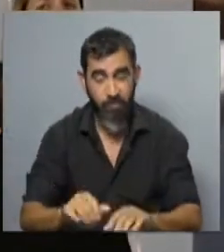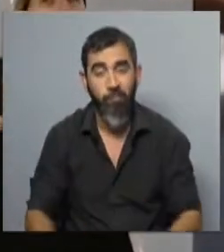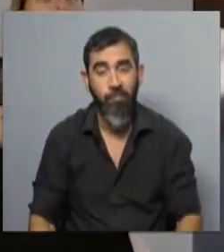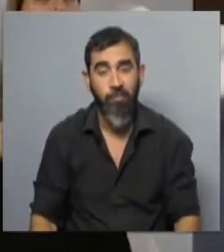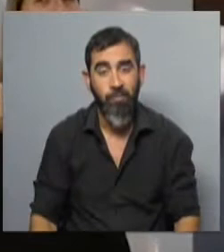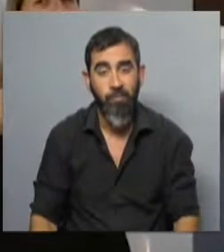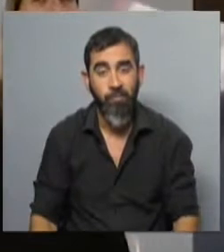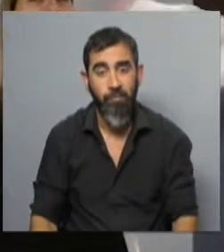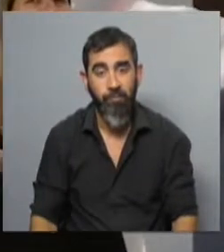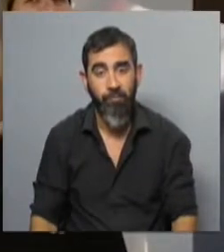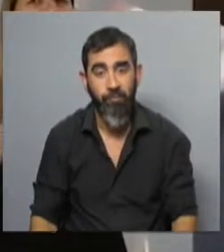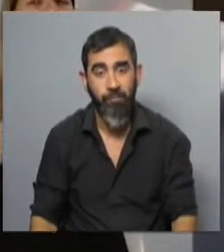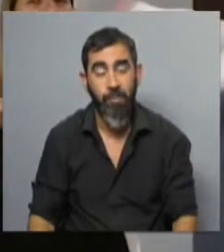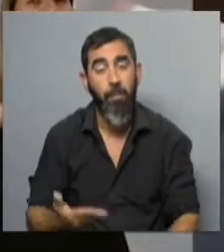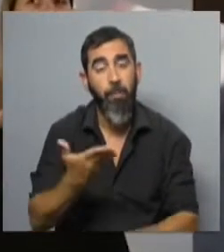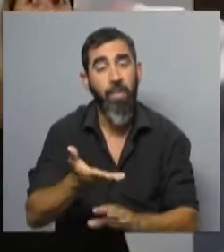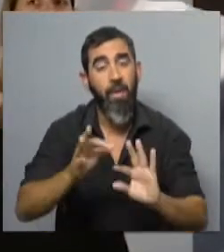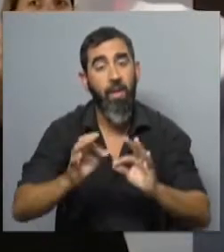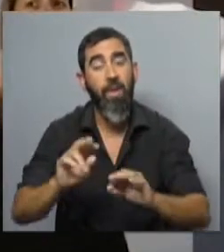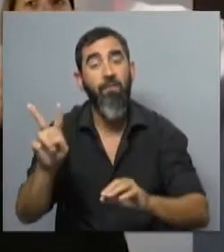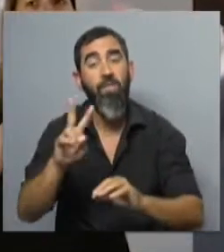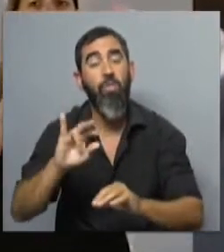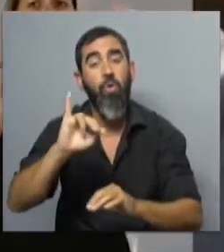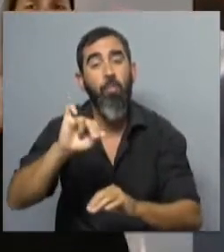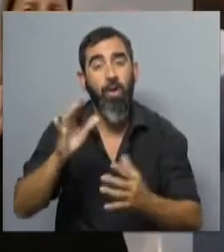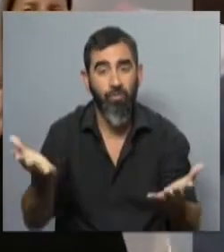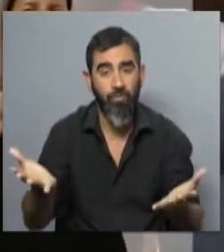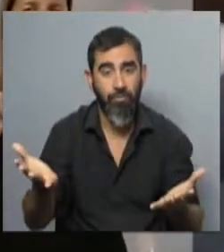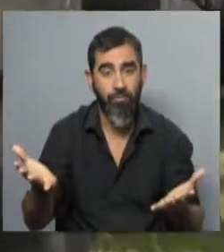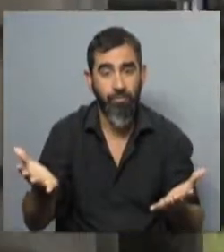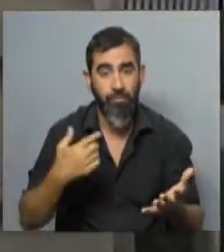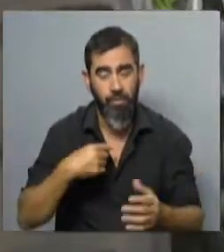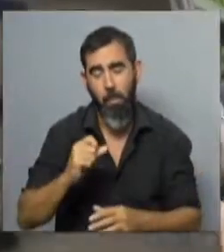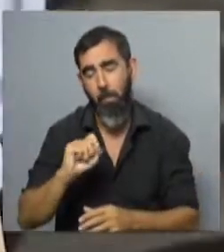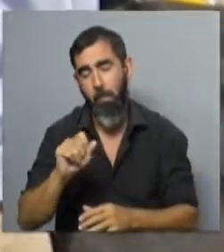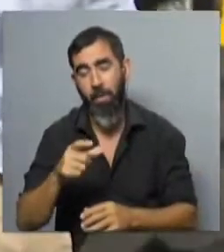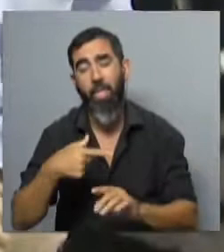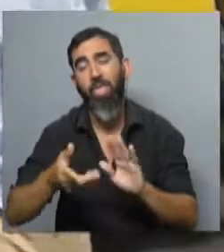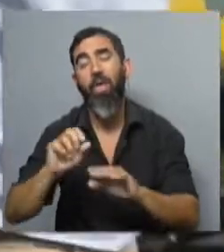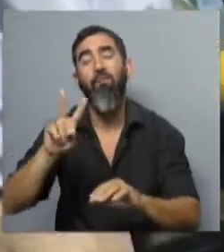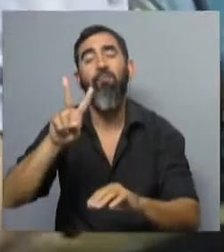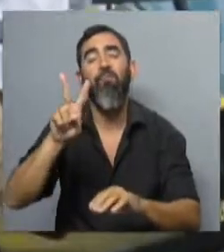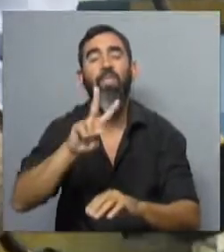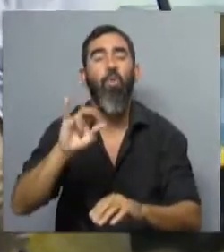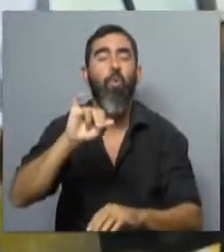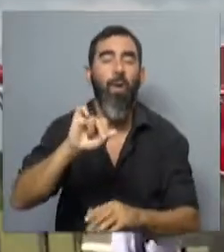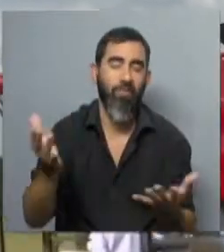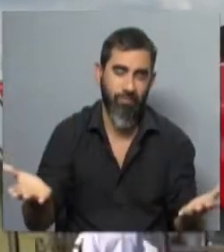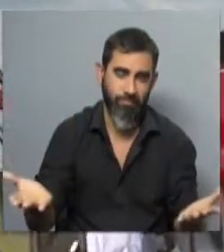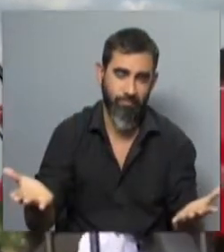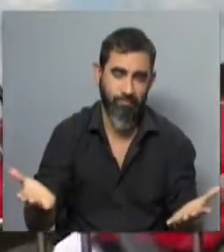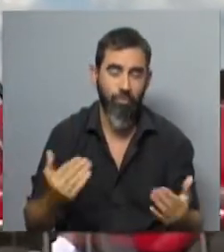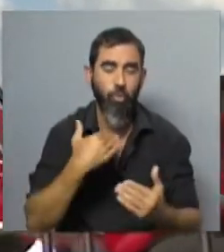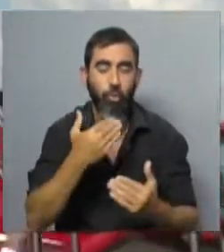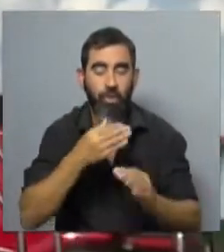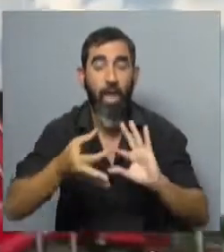Piden, la cadena piden para el 22 de mayo. Si hubiéramos tenido mala intención, le damos la cadena para el 22 de mayo. Y dijimos, nosotros no sabemos si vamos a